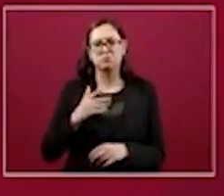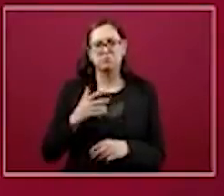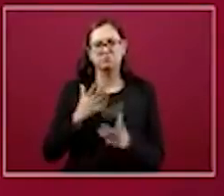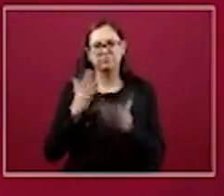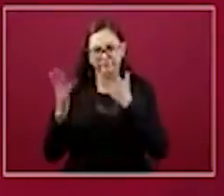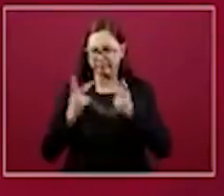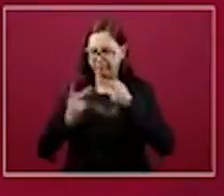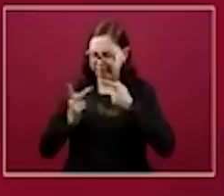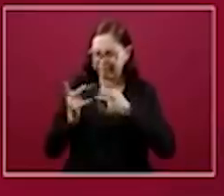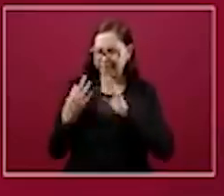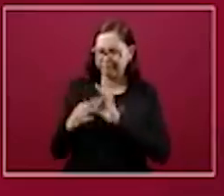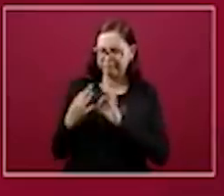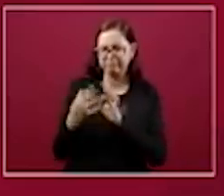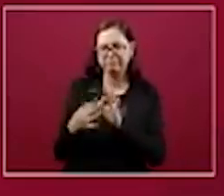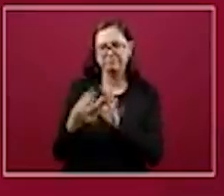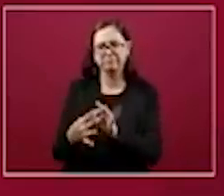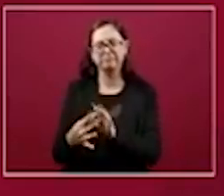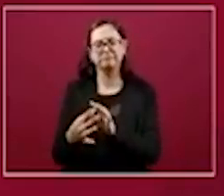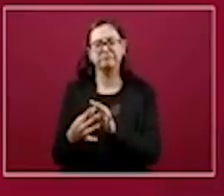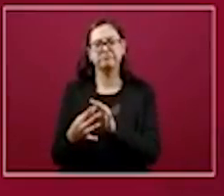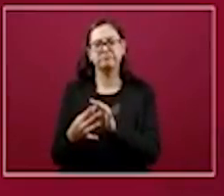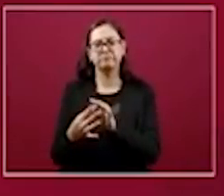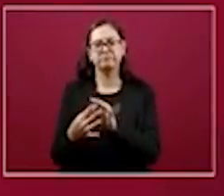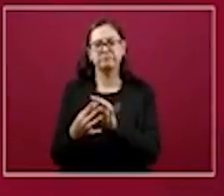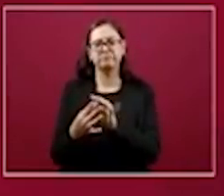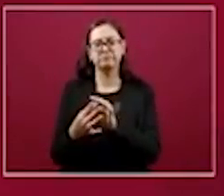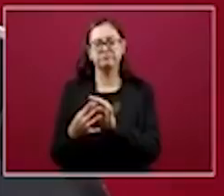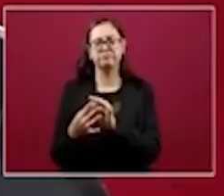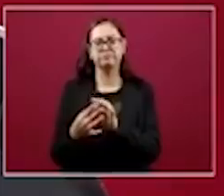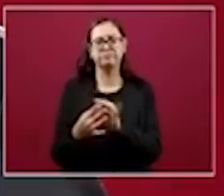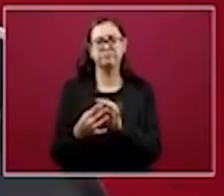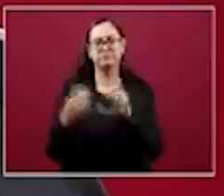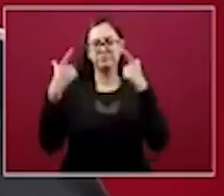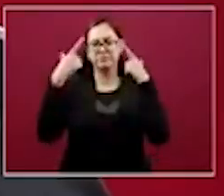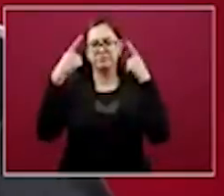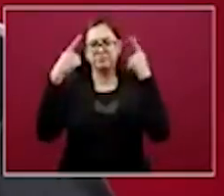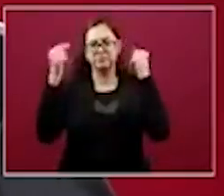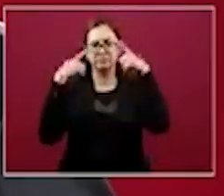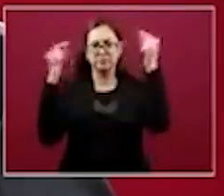preparación, con méritos, egresada de la UNAM,